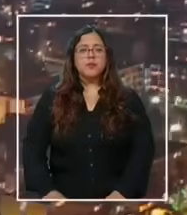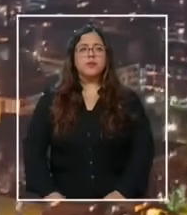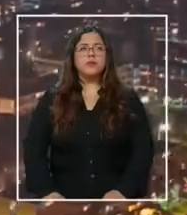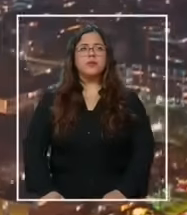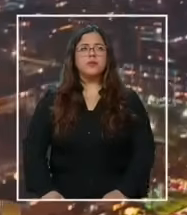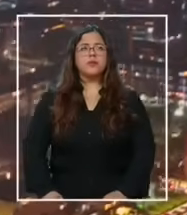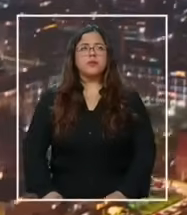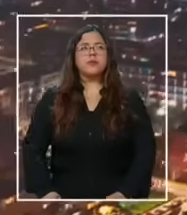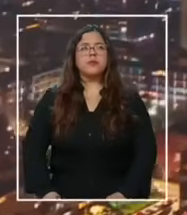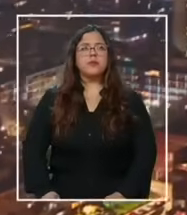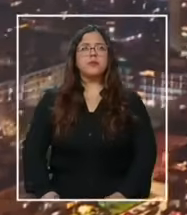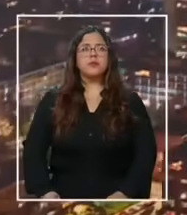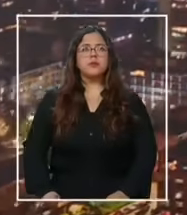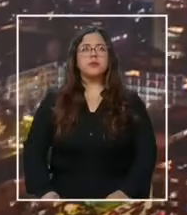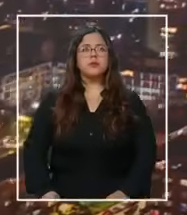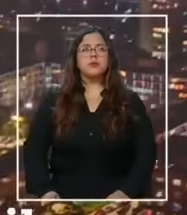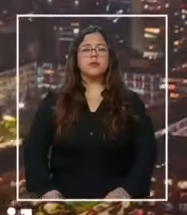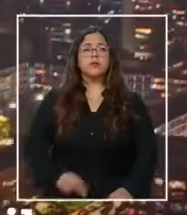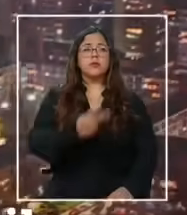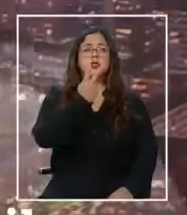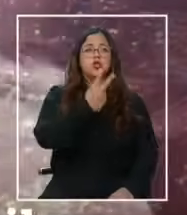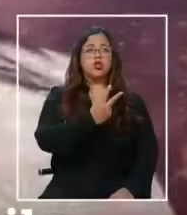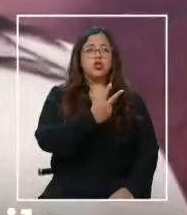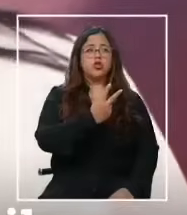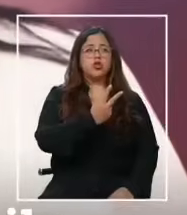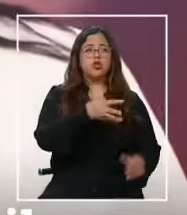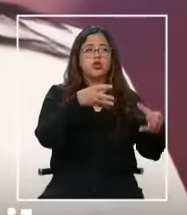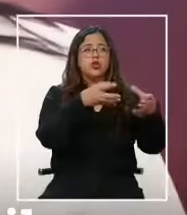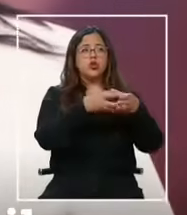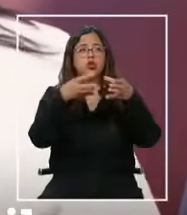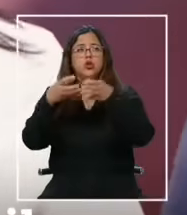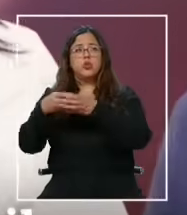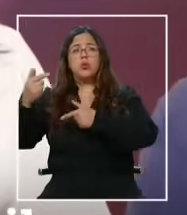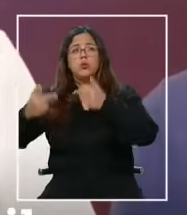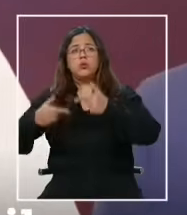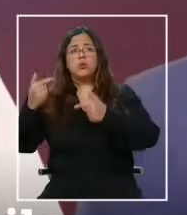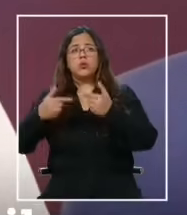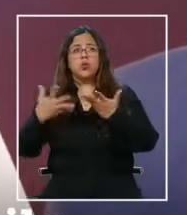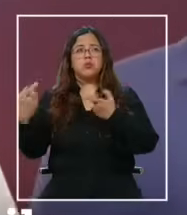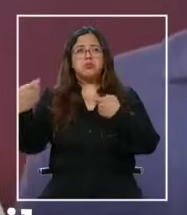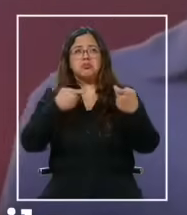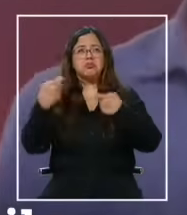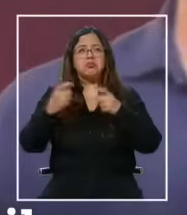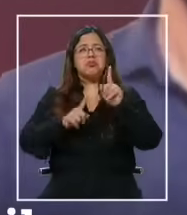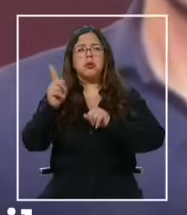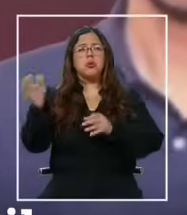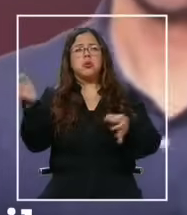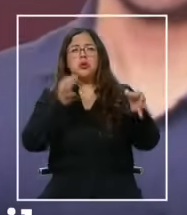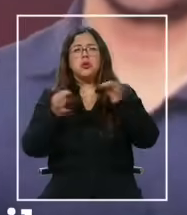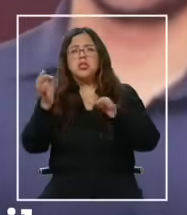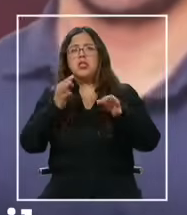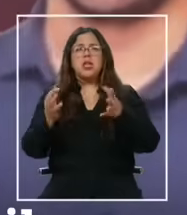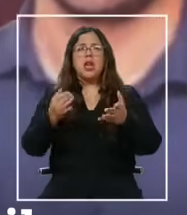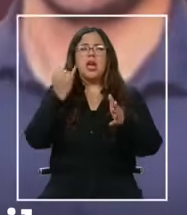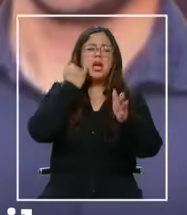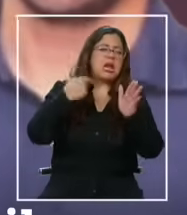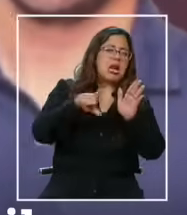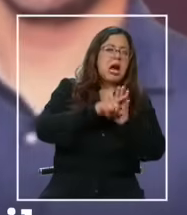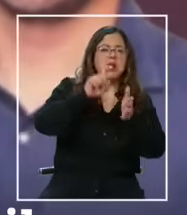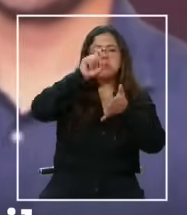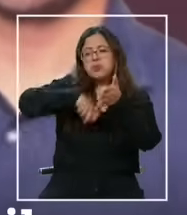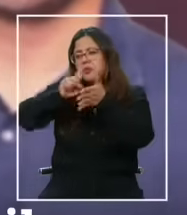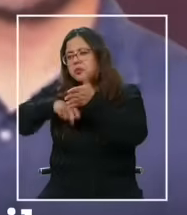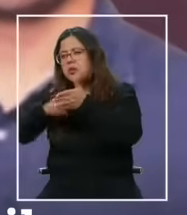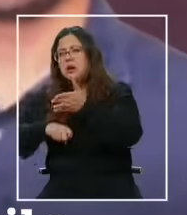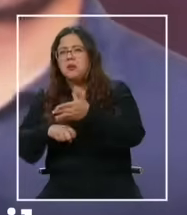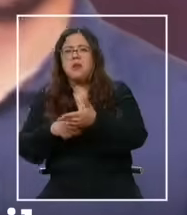Venezuela desde ambos sectores se han dicho de todo que las elecciones son ilegítimas o que la recolección de firmas ha sido